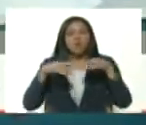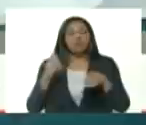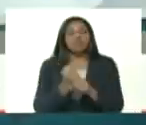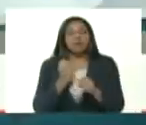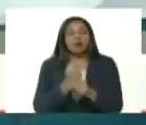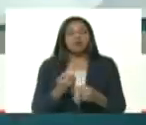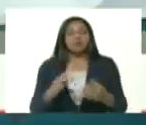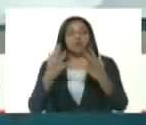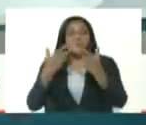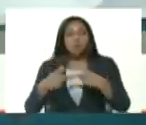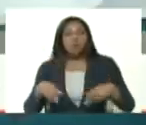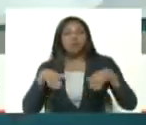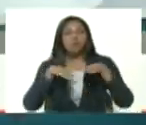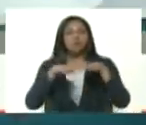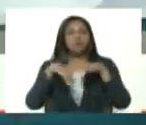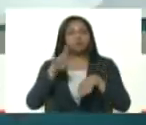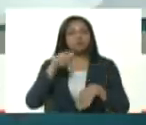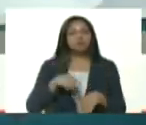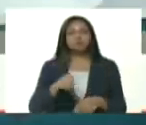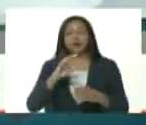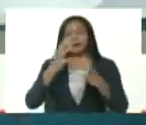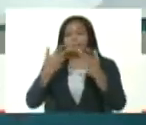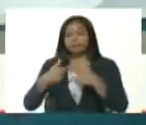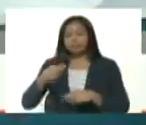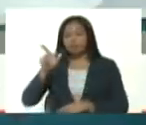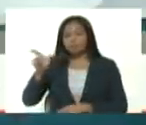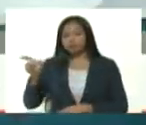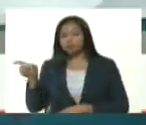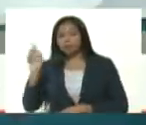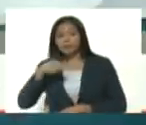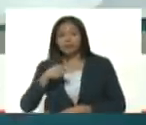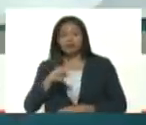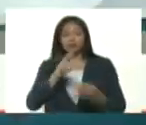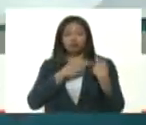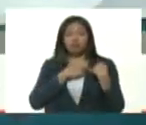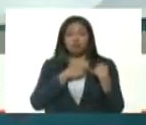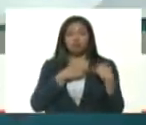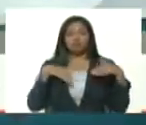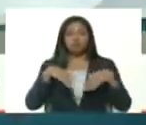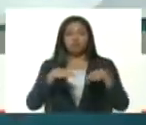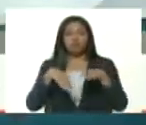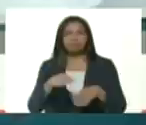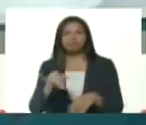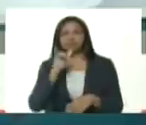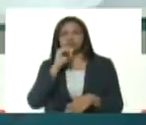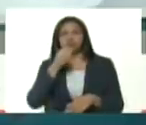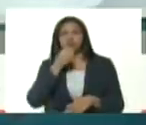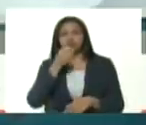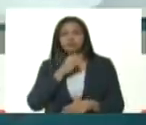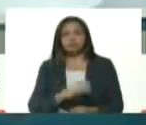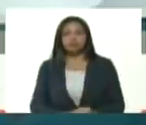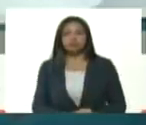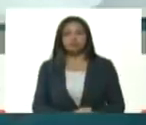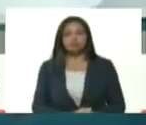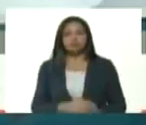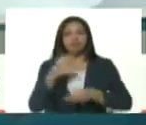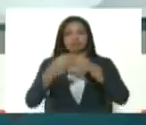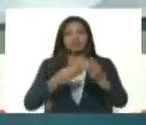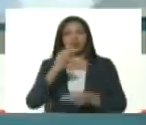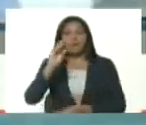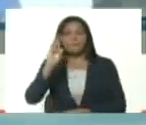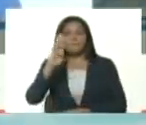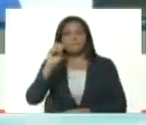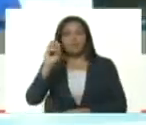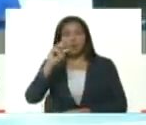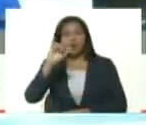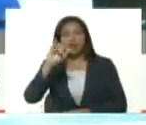la industria textil, los empresarios textiles. Ayer vi un reportaje que hizo Boris Castellano, muy